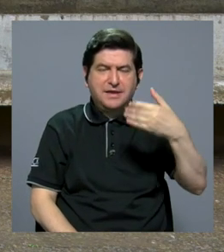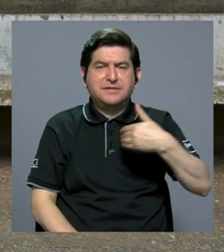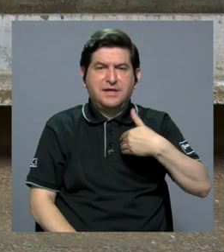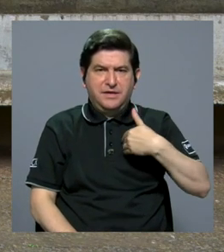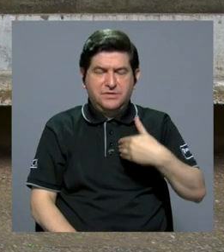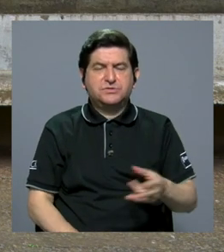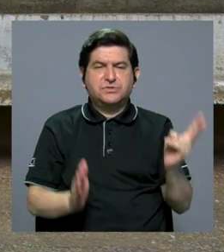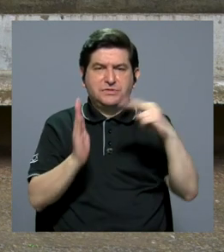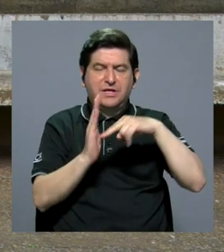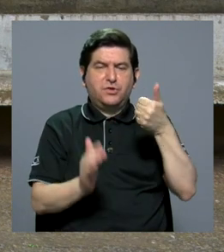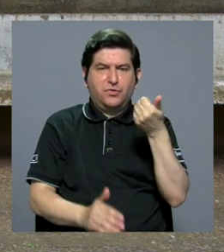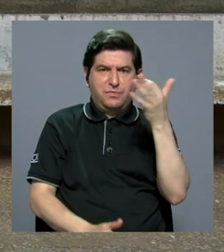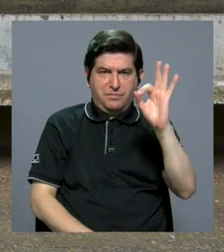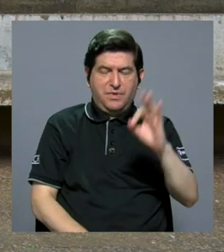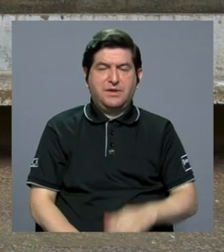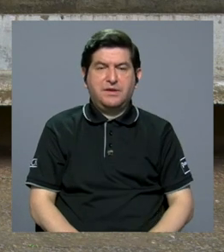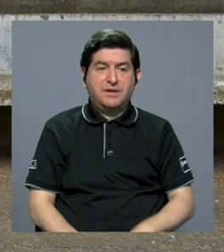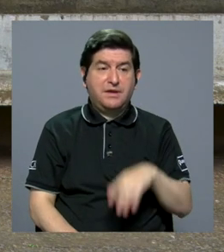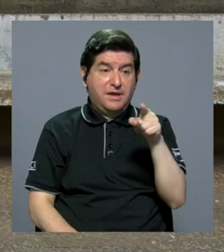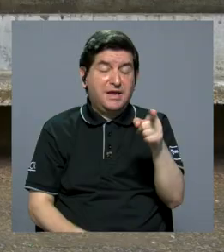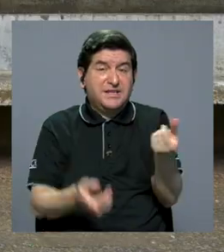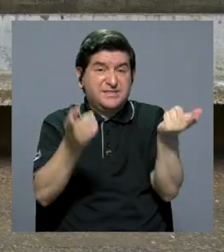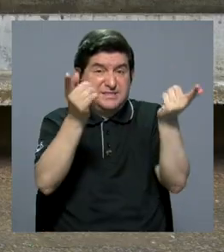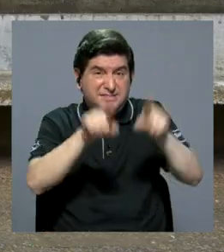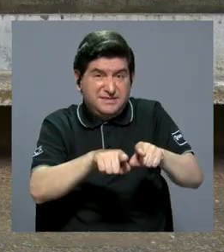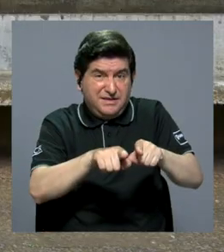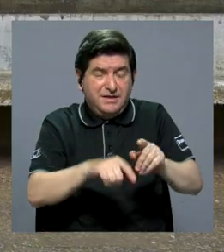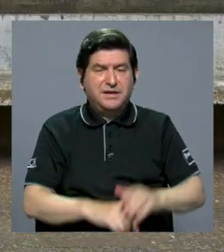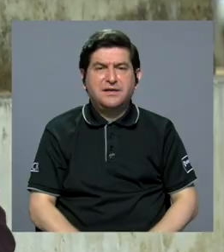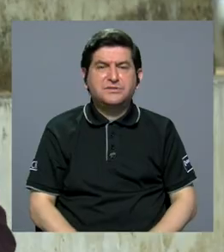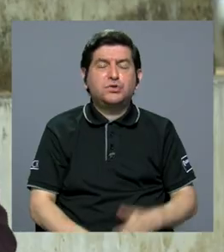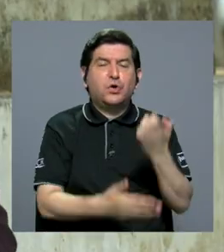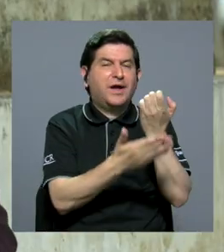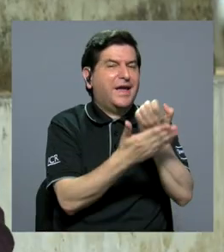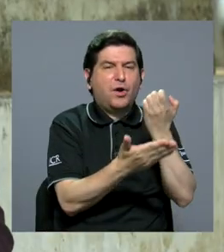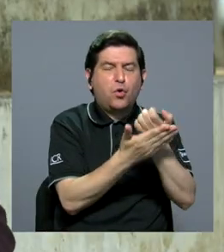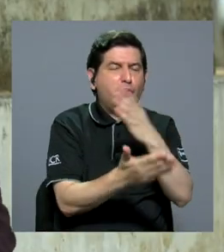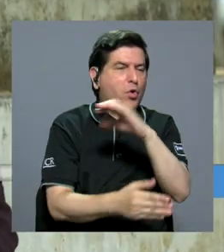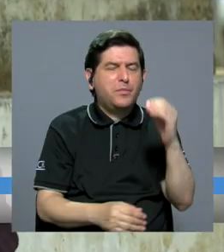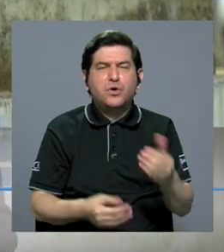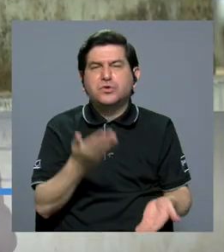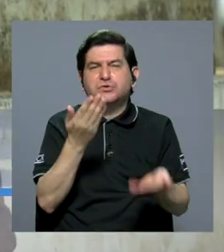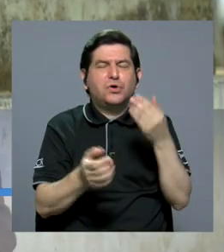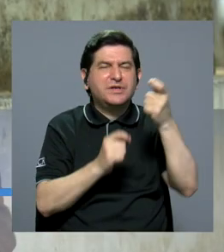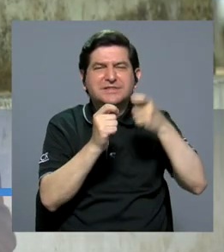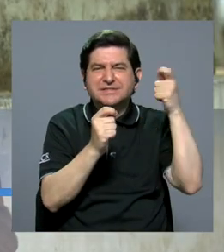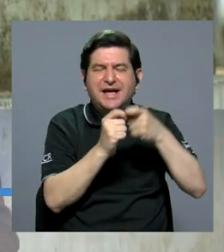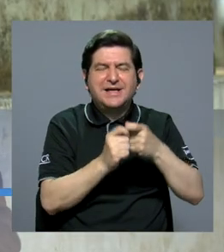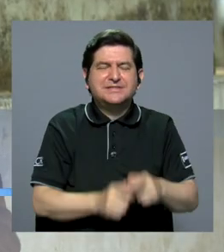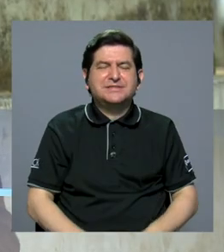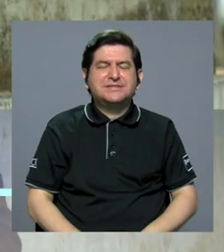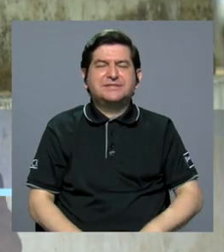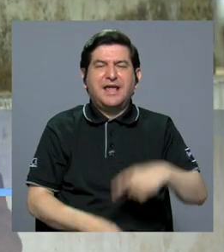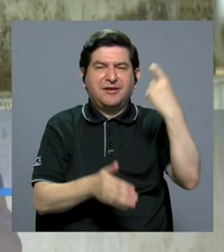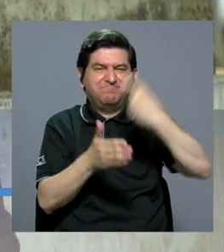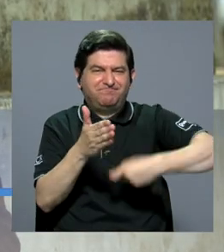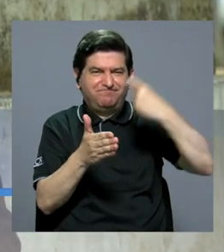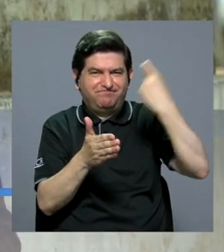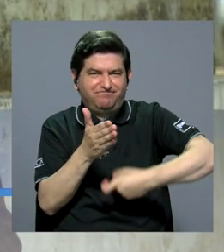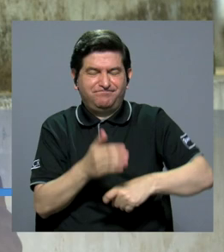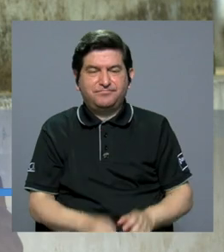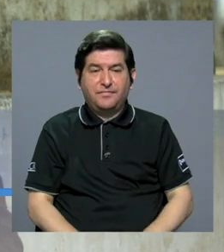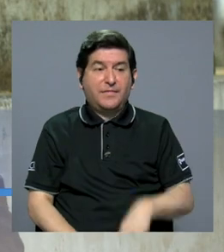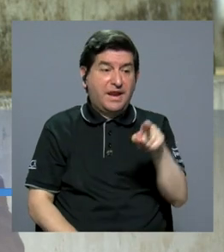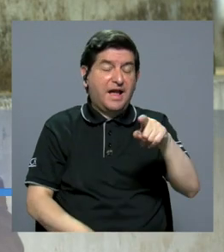criterios tomados en cuenta en el 2019, que fueron básicamente económicos o más específicamente tributarios,